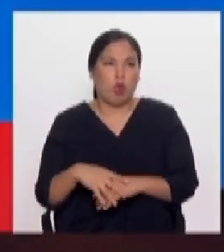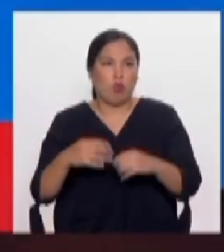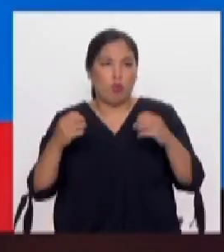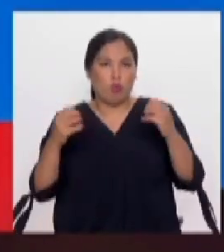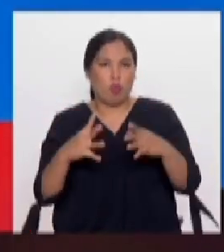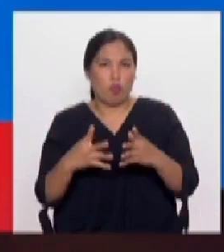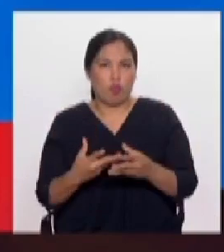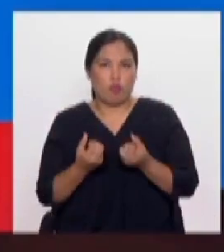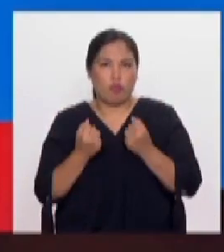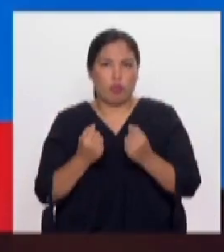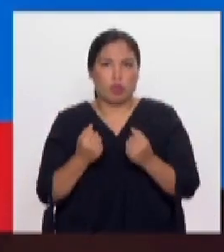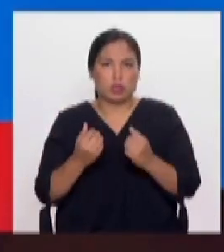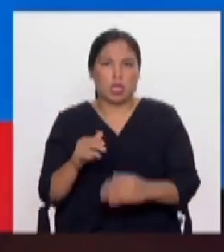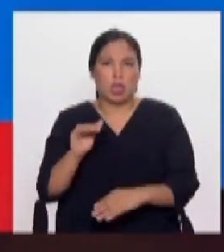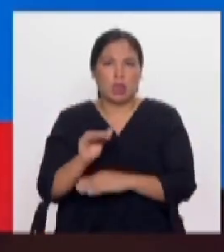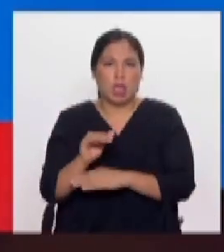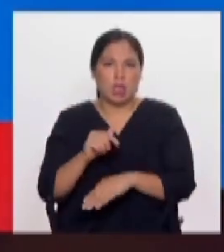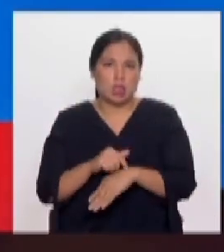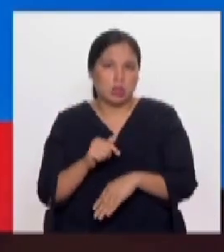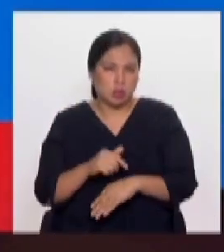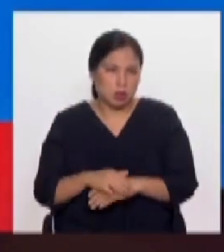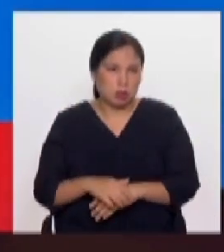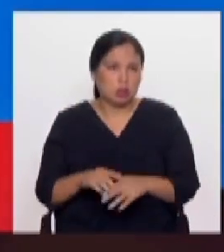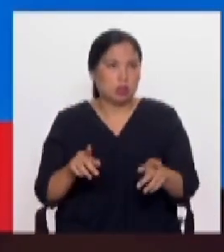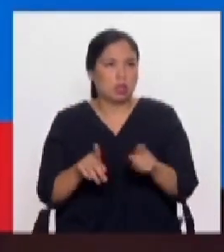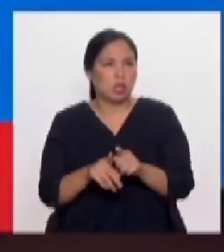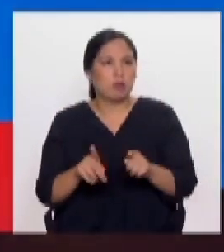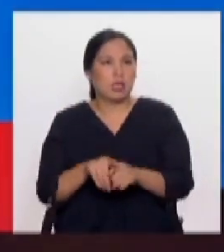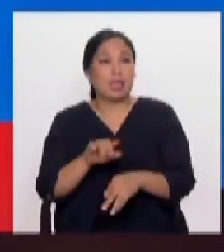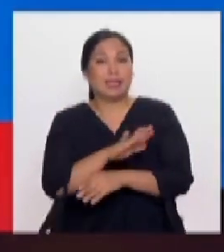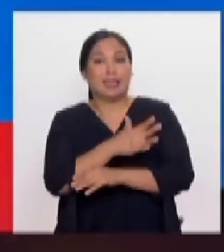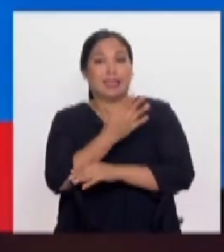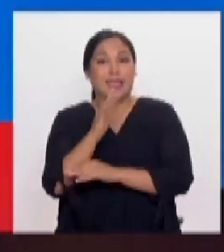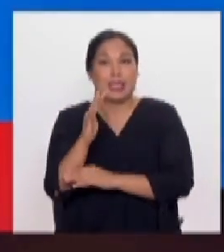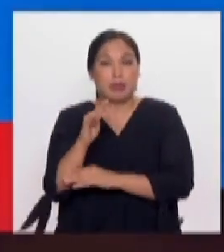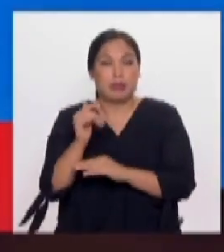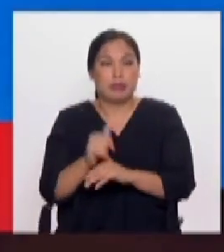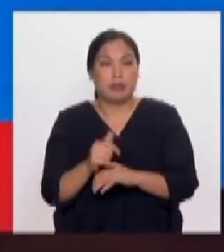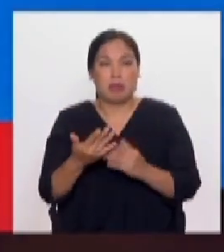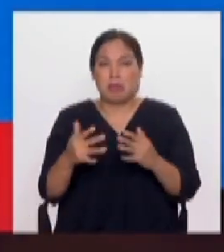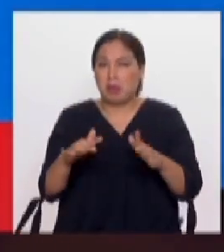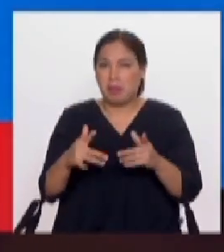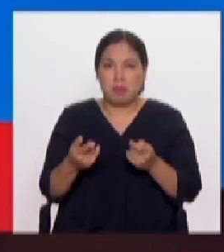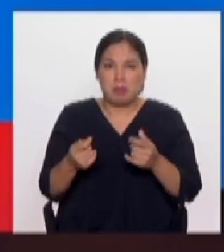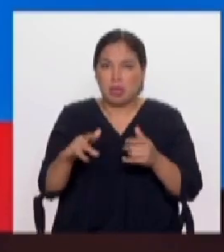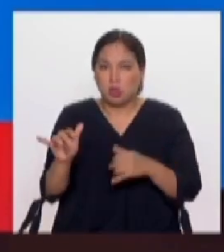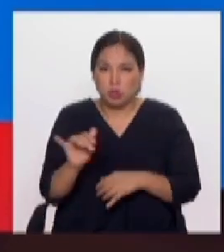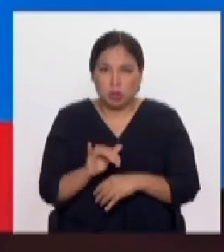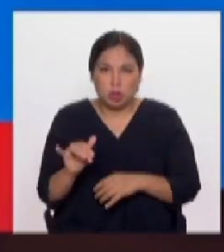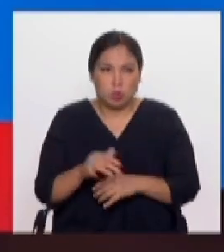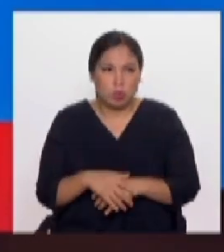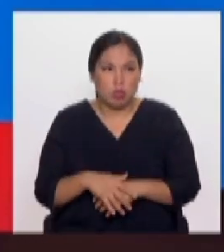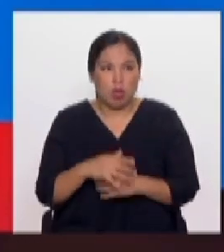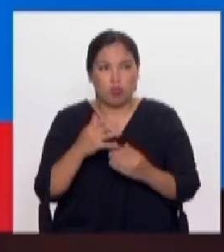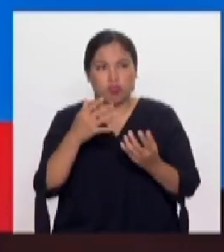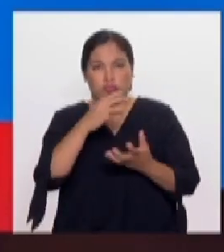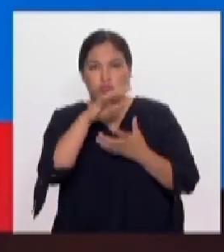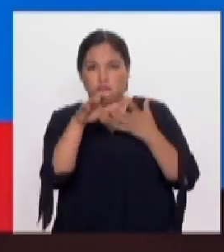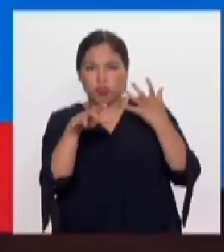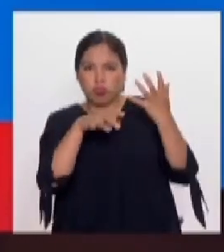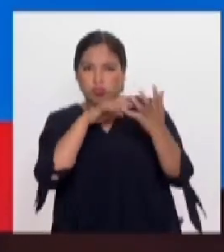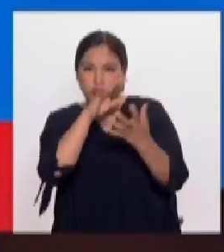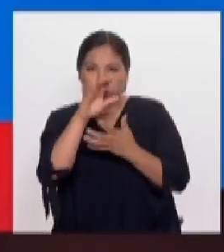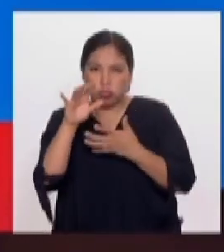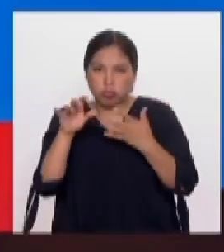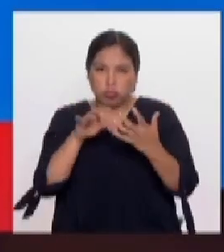intensidad a horas de la tarde. Y con respecto a la selva, estamos en un contexto similar donde la nubosidad cubre sectores